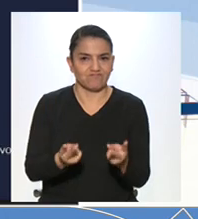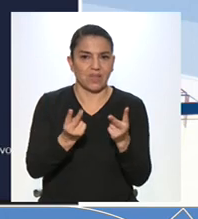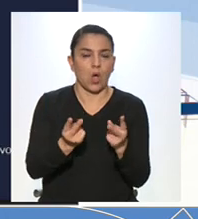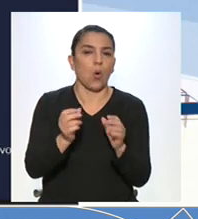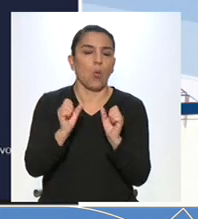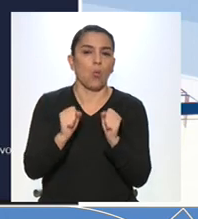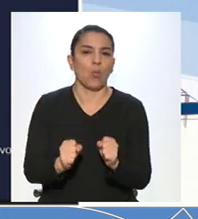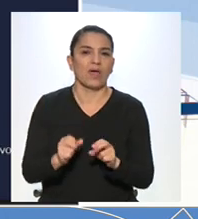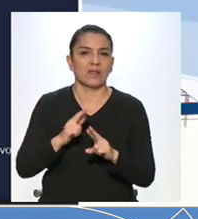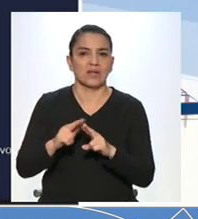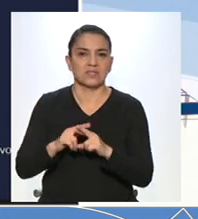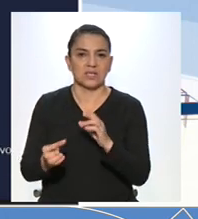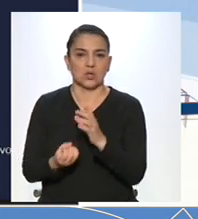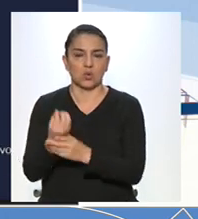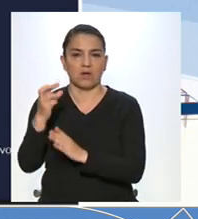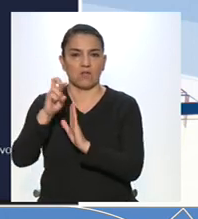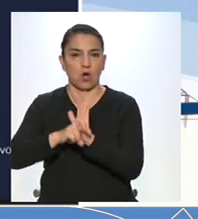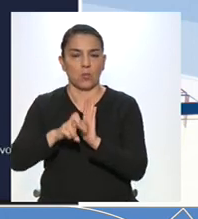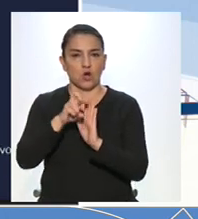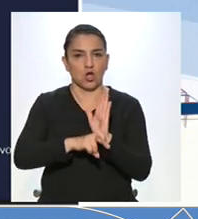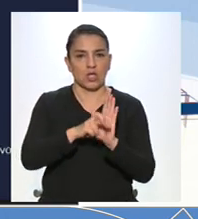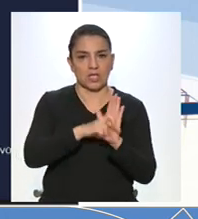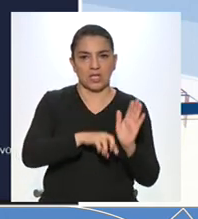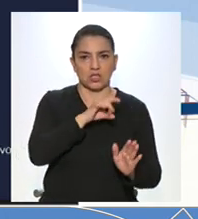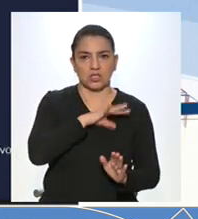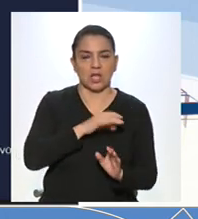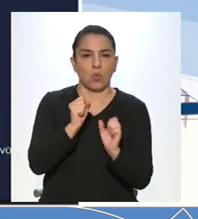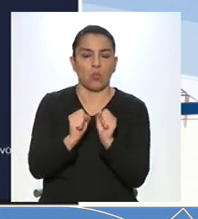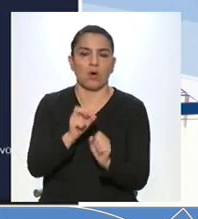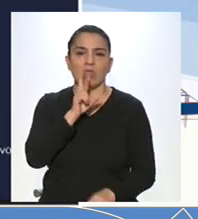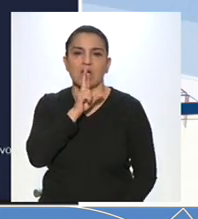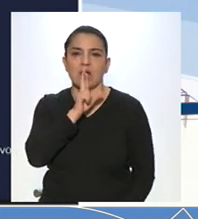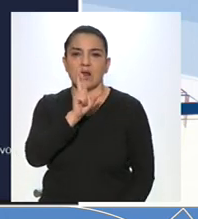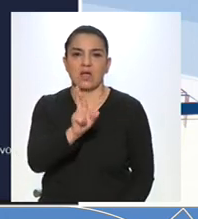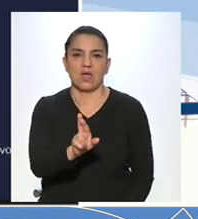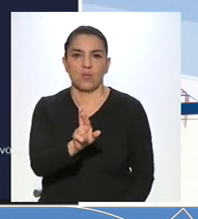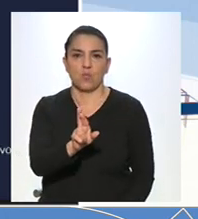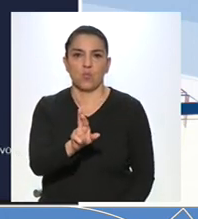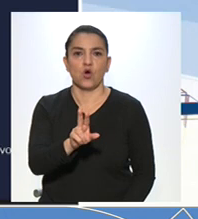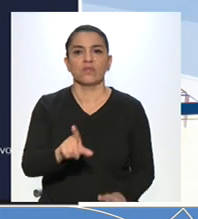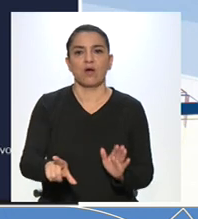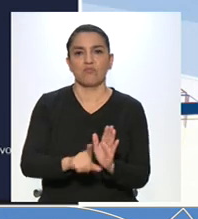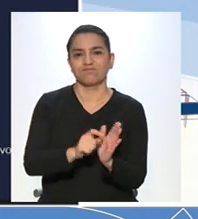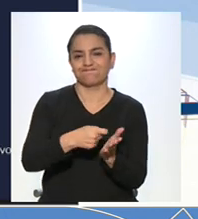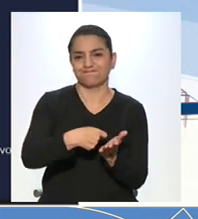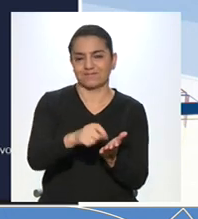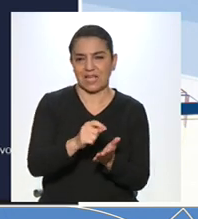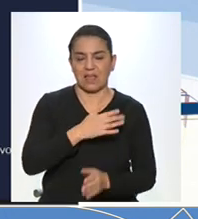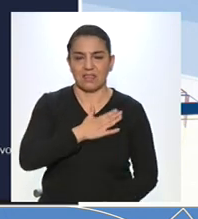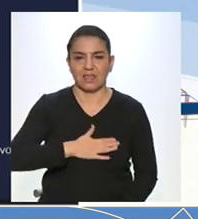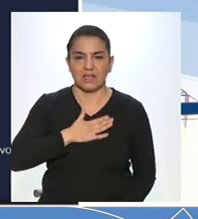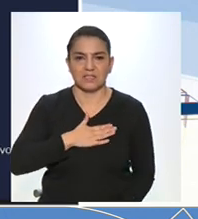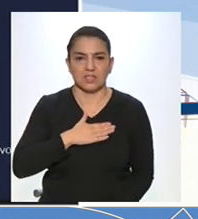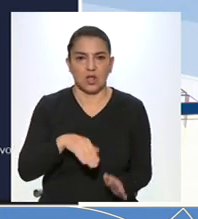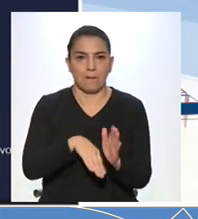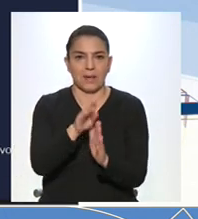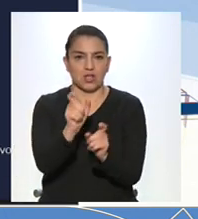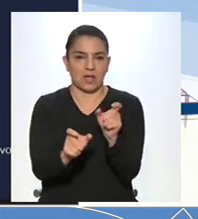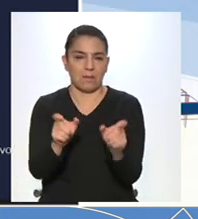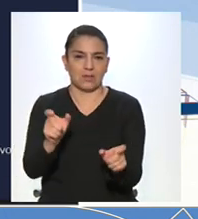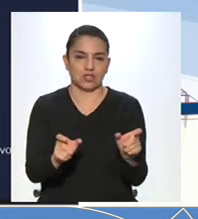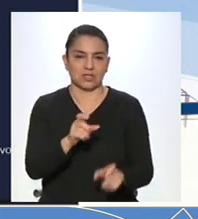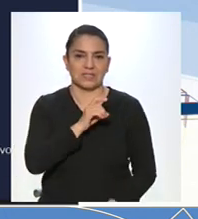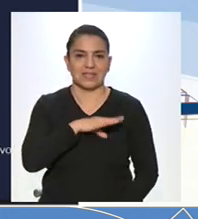zarpar nuevos proyectos para el país que puedan responder efectiva y sostenidamente a las legítimas aspiraciones de millones de chilenas y chilenos que